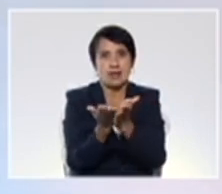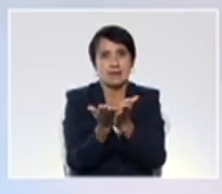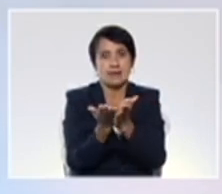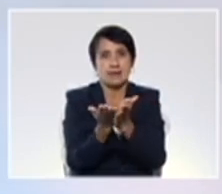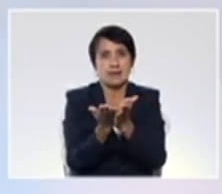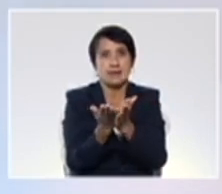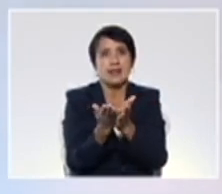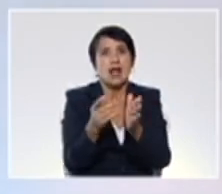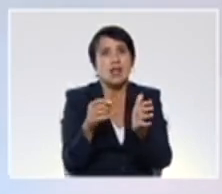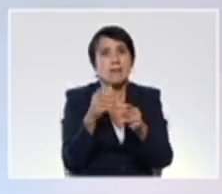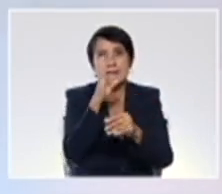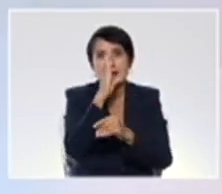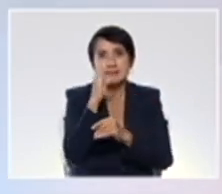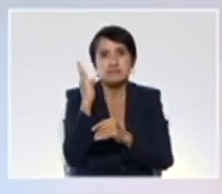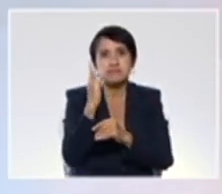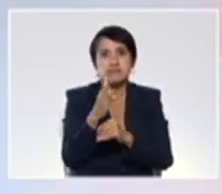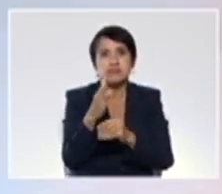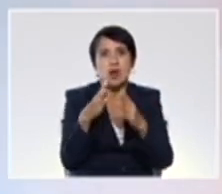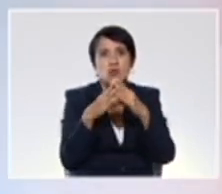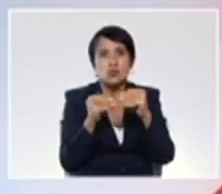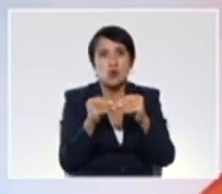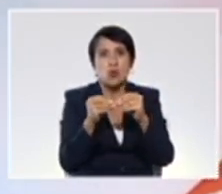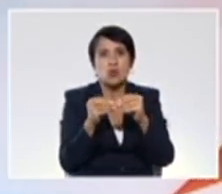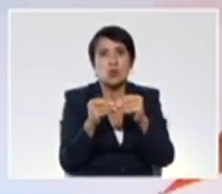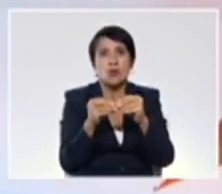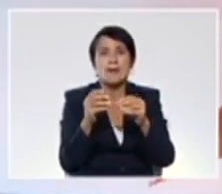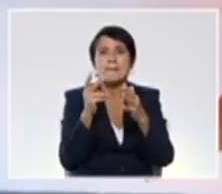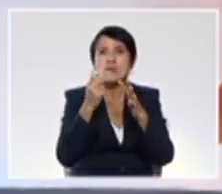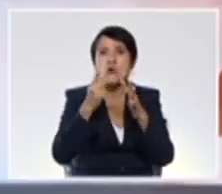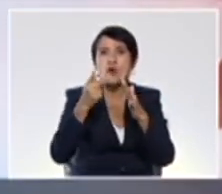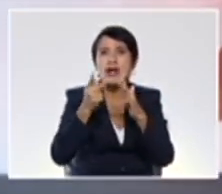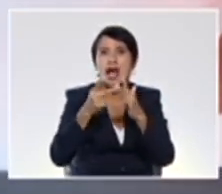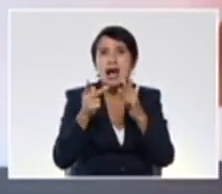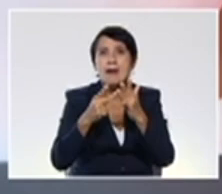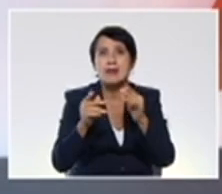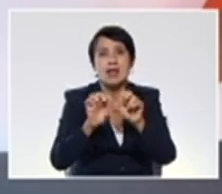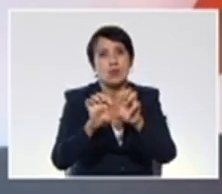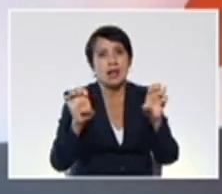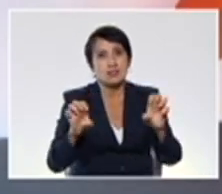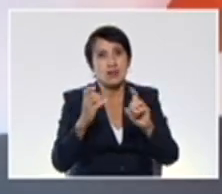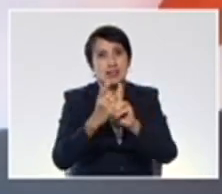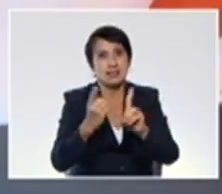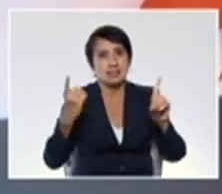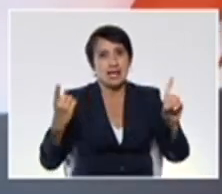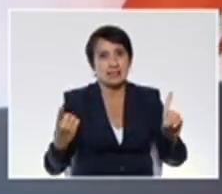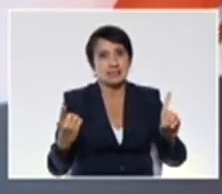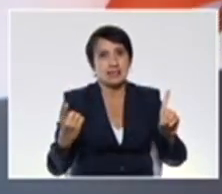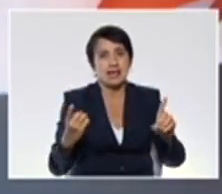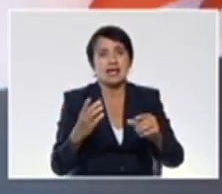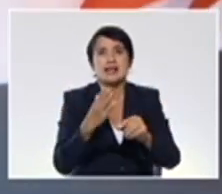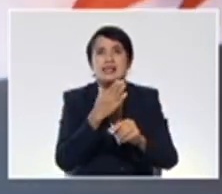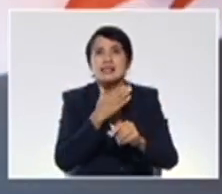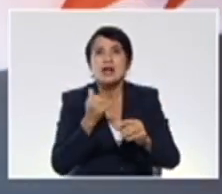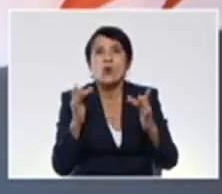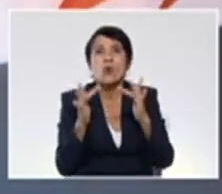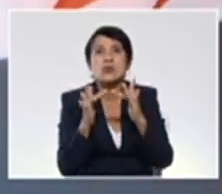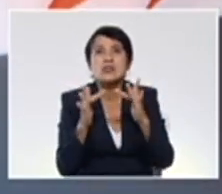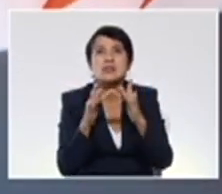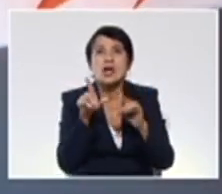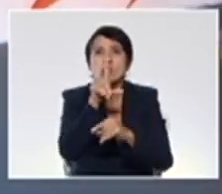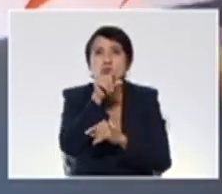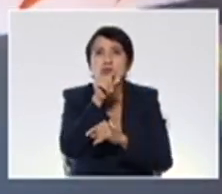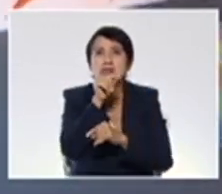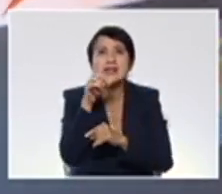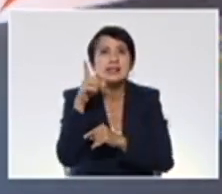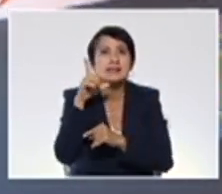cadafamiliaunescuela.me.gov.be, que es la vía más directa a nuestra página web como programa educativo a distancia. Siempre queremos que se conecten en Twitter,